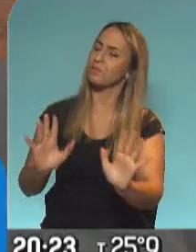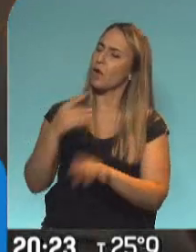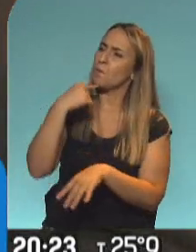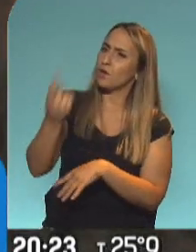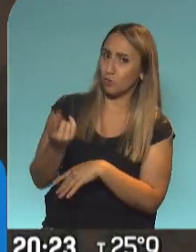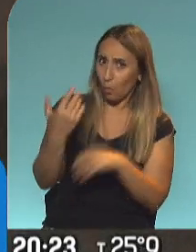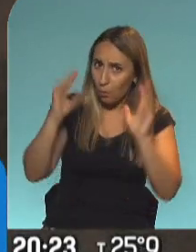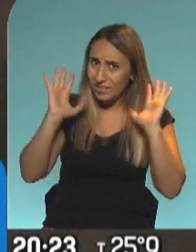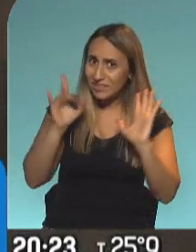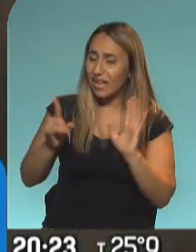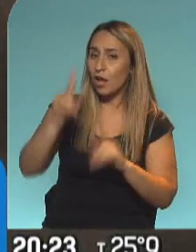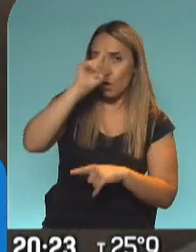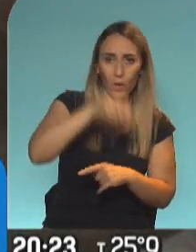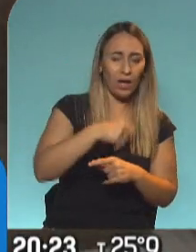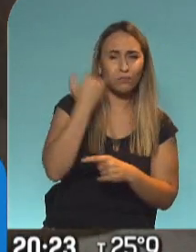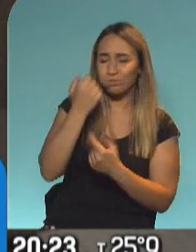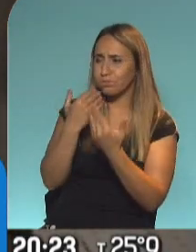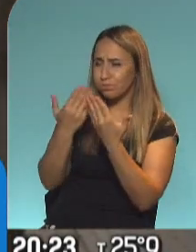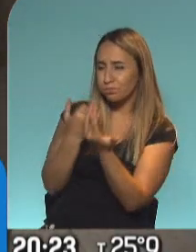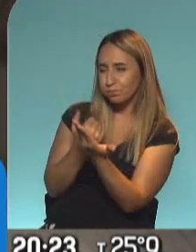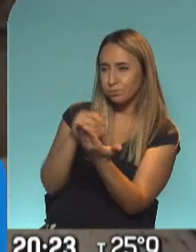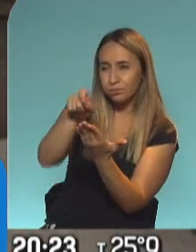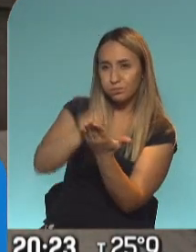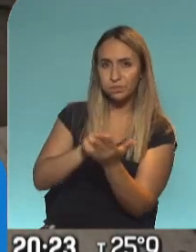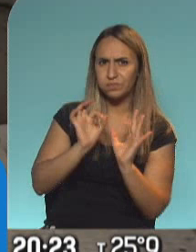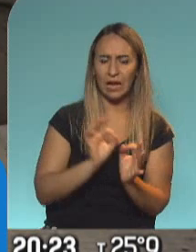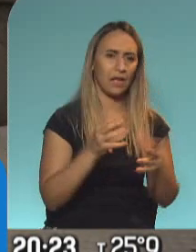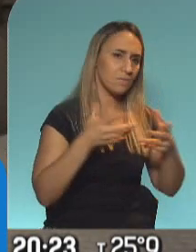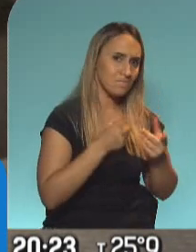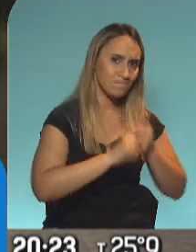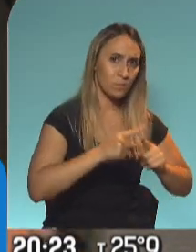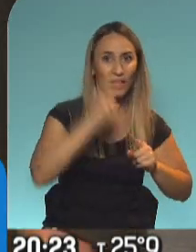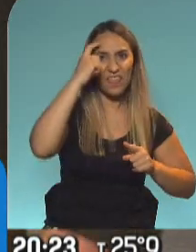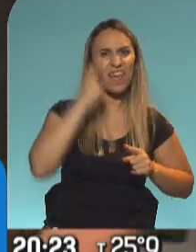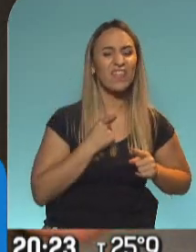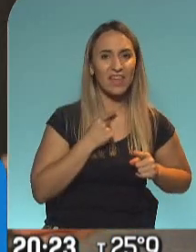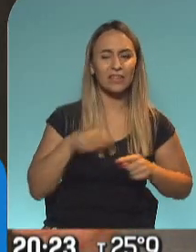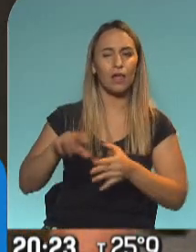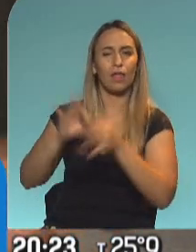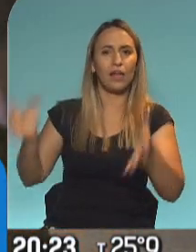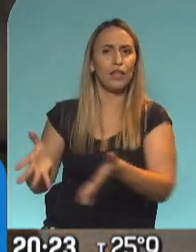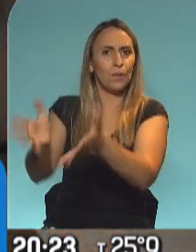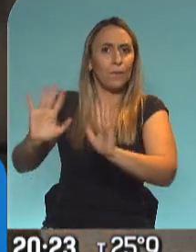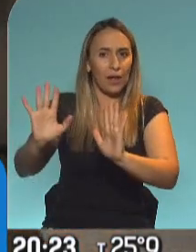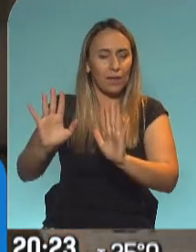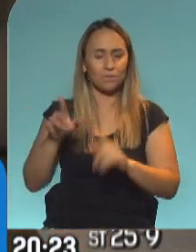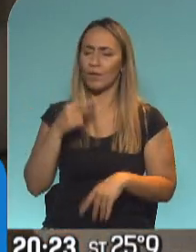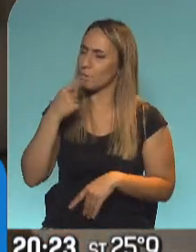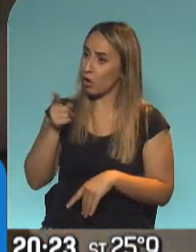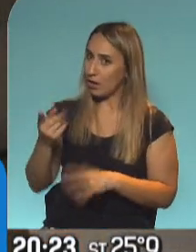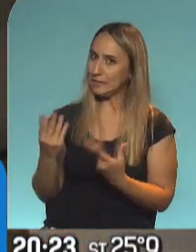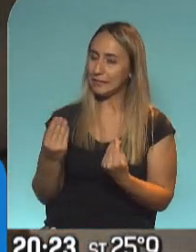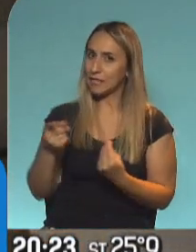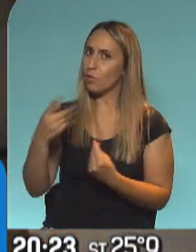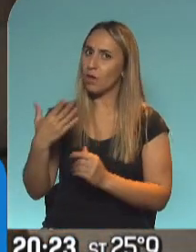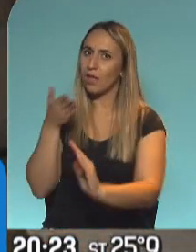para decidir finalmente si en cierta forma queda en libertad mientras continúa el proceso? ¿Usted tiene temor de que se pueda llegar